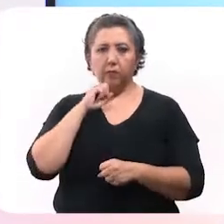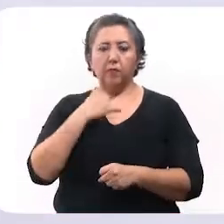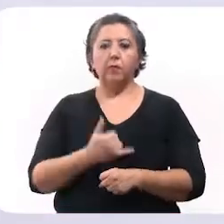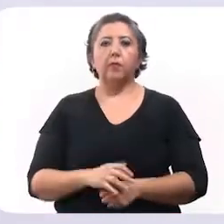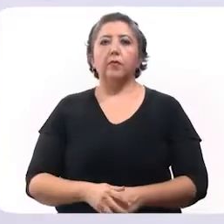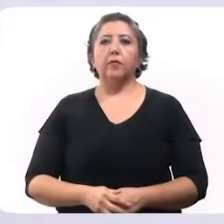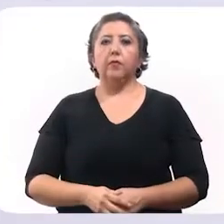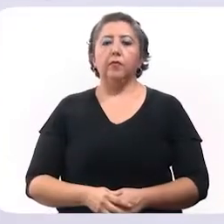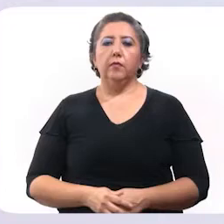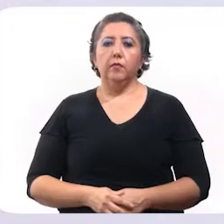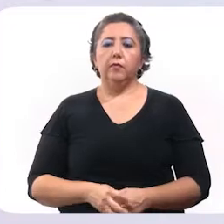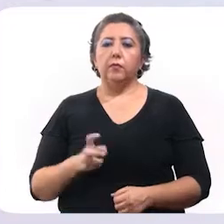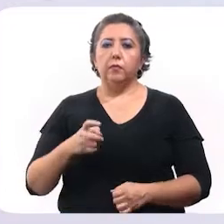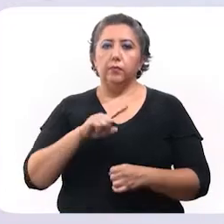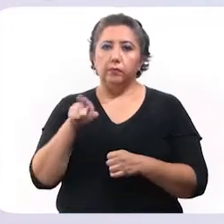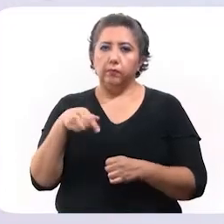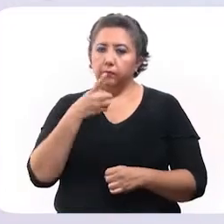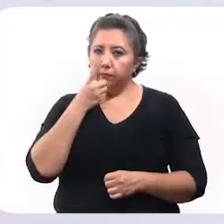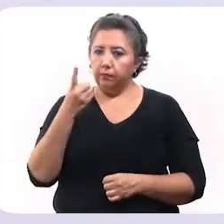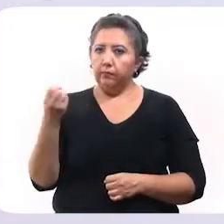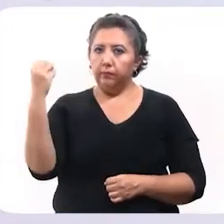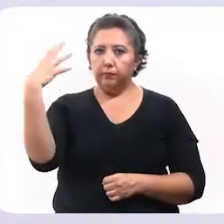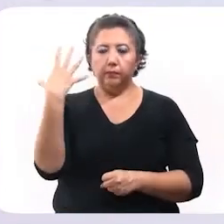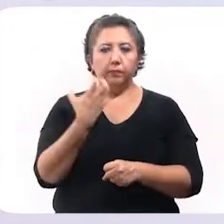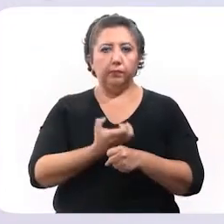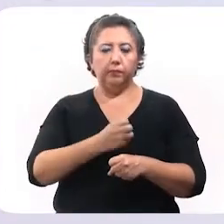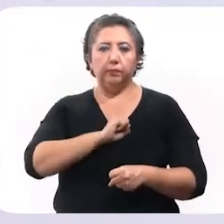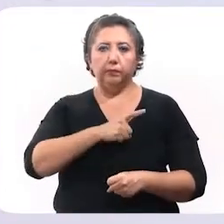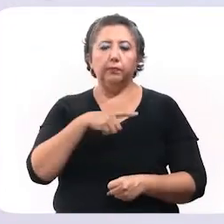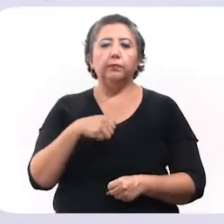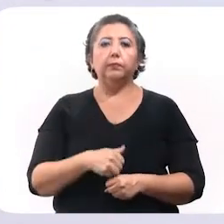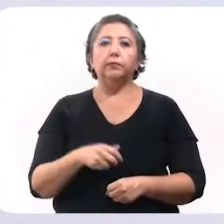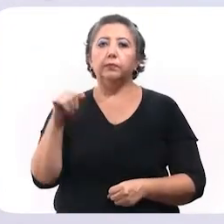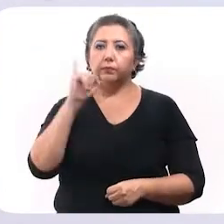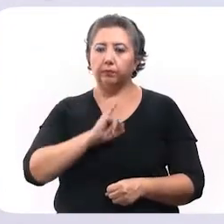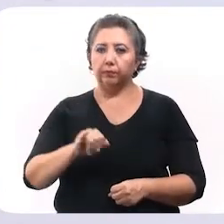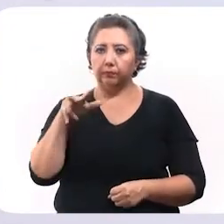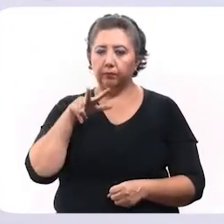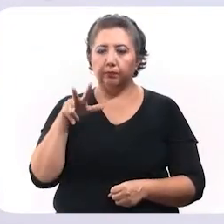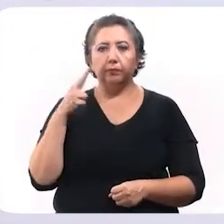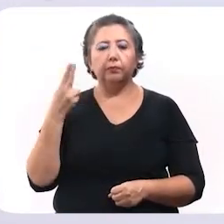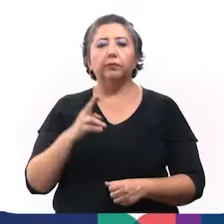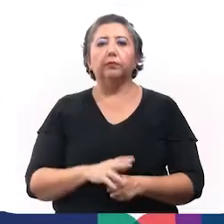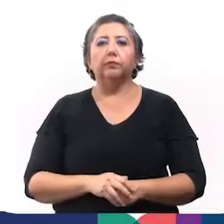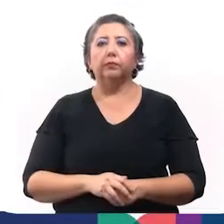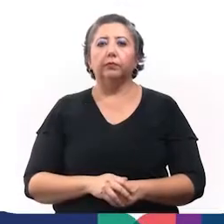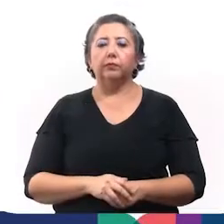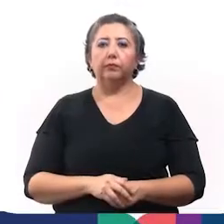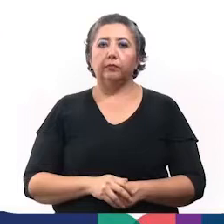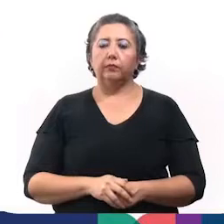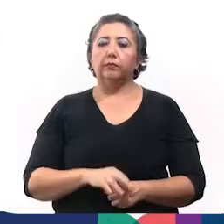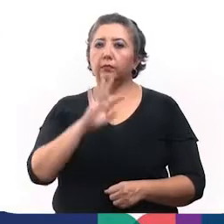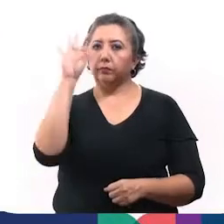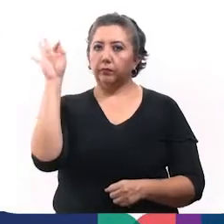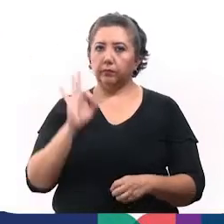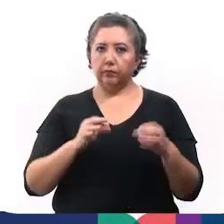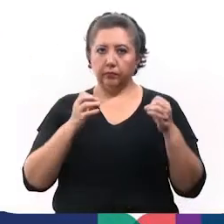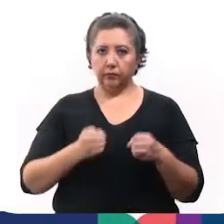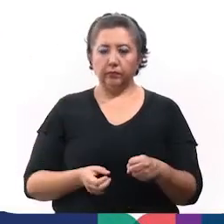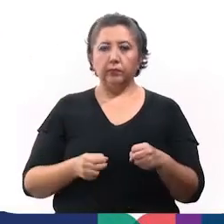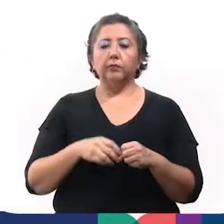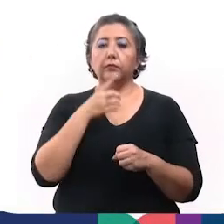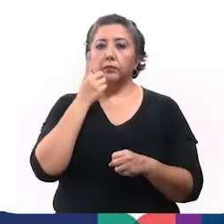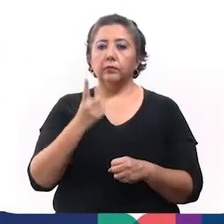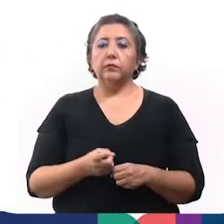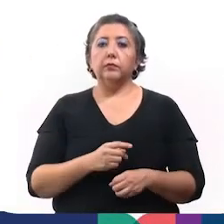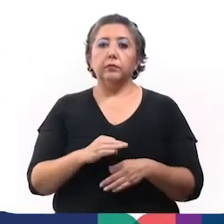secretario. Estos son los indicadores del semáforo estatal de Yucatán este jueves 18 de noviembre. El porcentaje de ocupación de